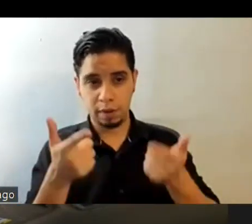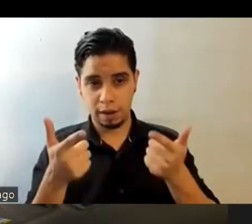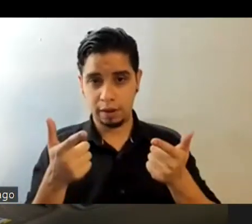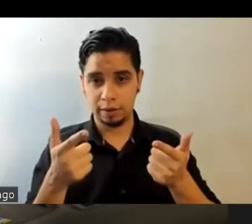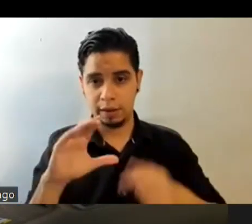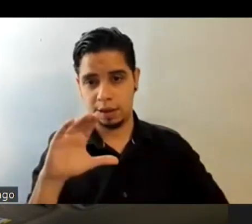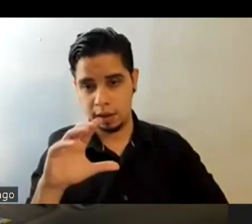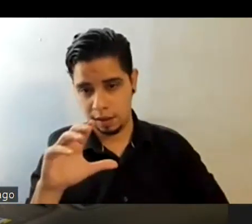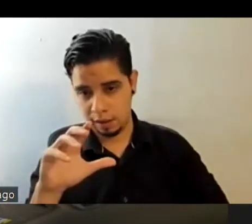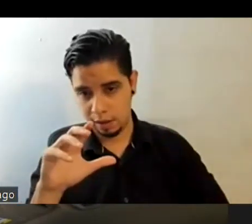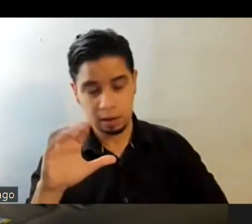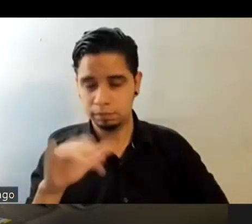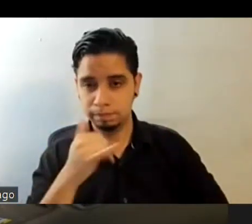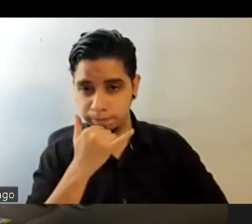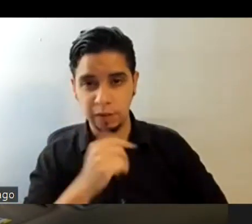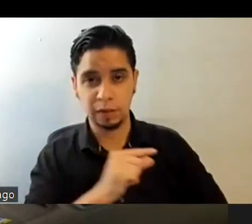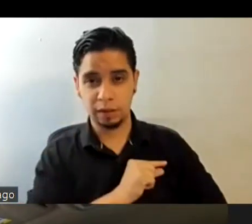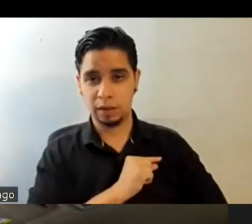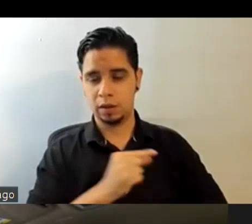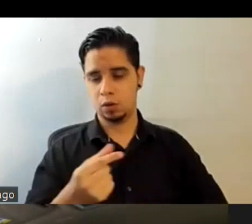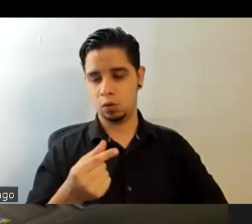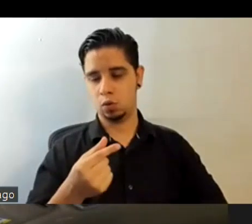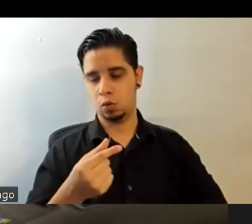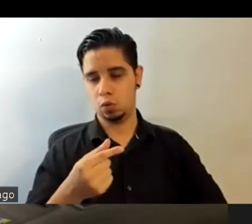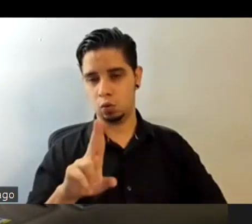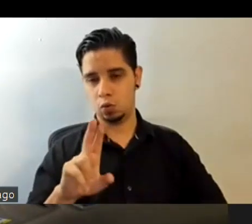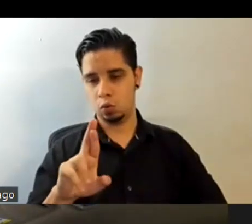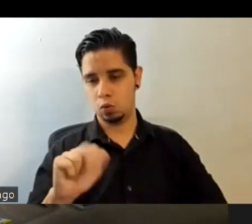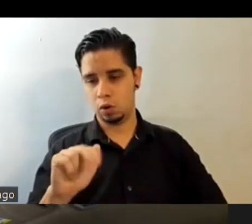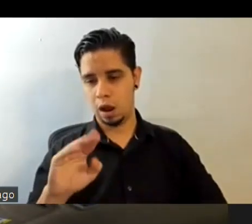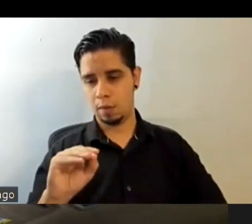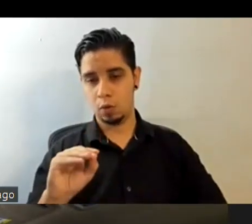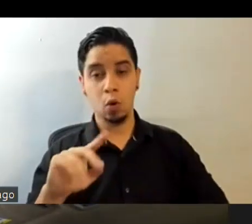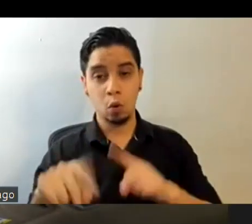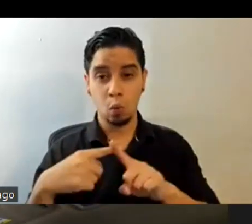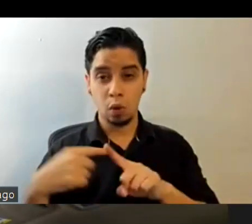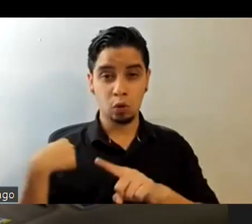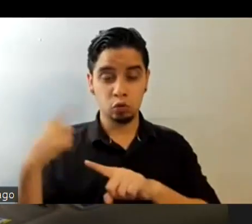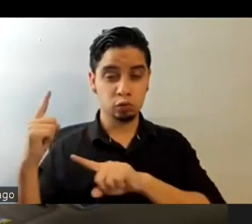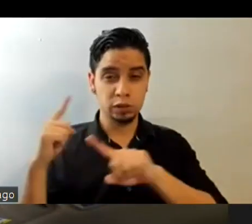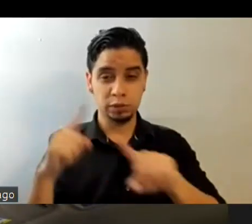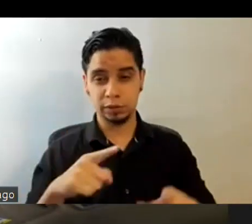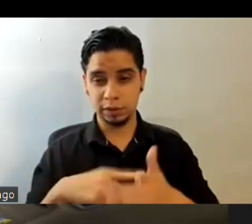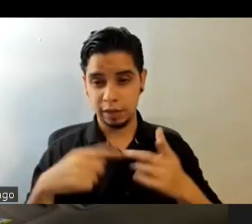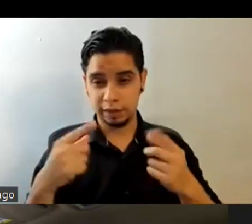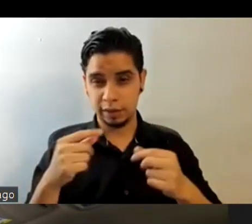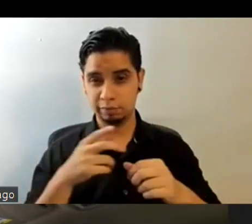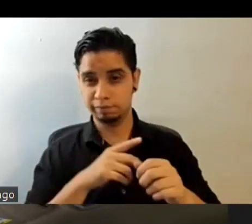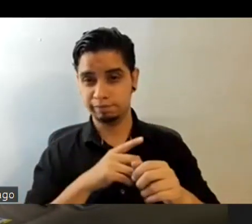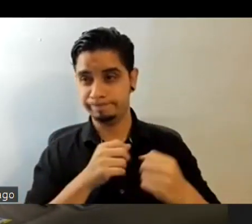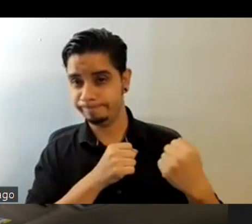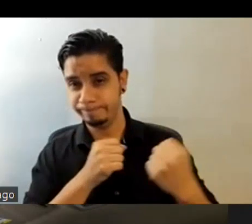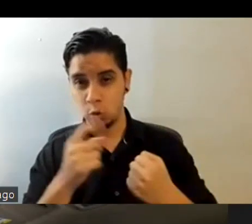Calle. Gurabo. En Gurabo. En Gurabo yo en vivo. Calle, en Gurabo. Prácticamente cuando yo iba allá, cogía un tapón como de 1 hora, pero